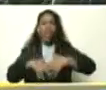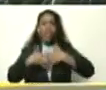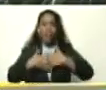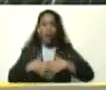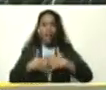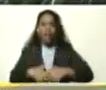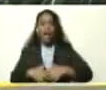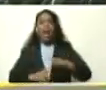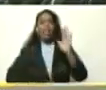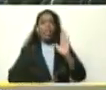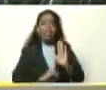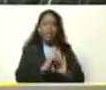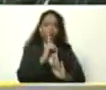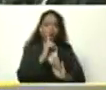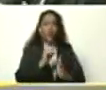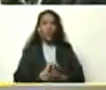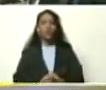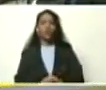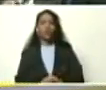el desarrollo